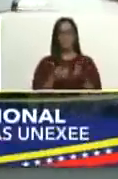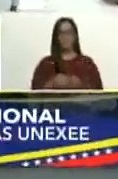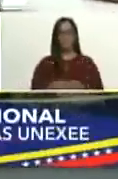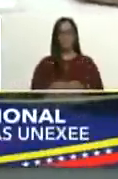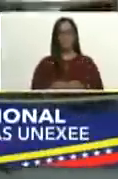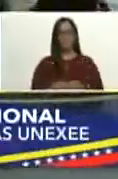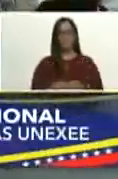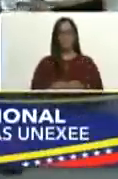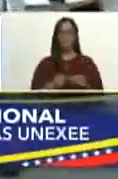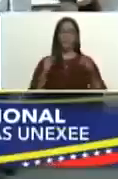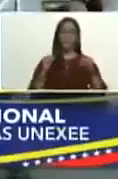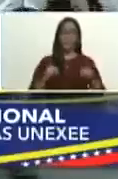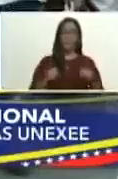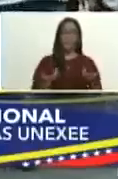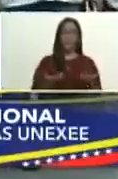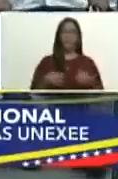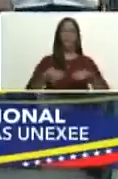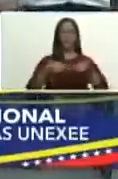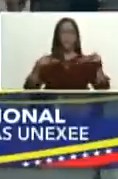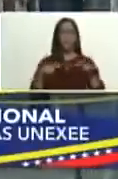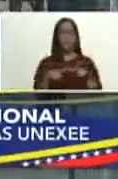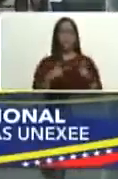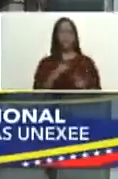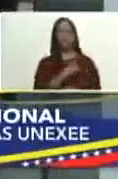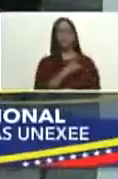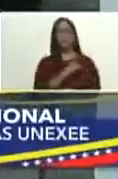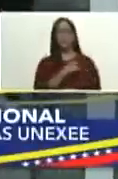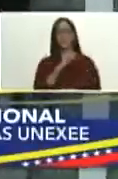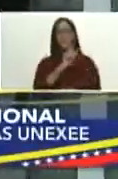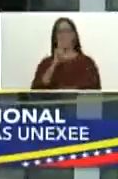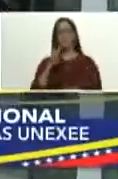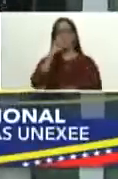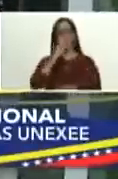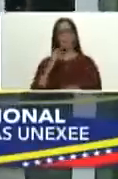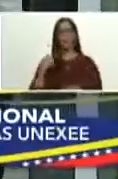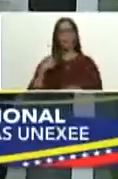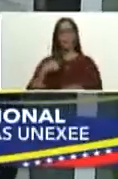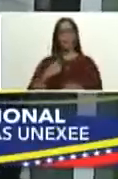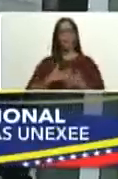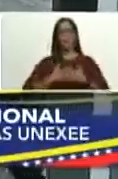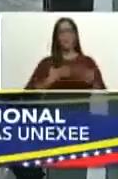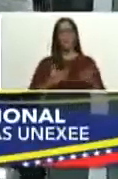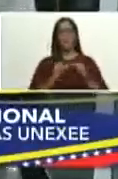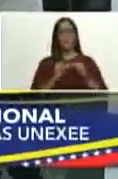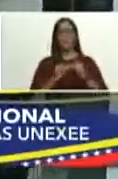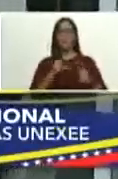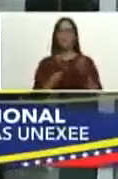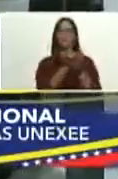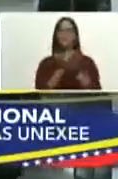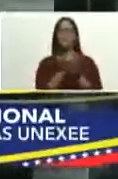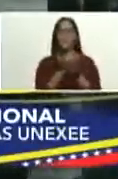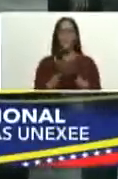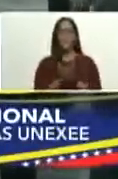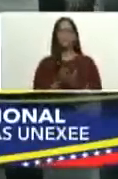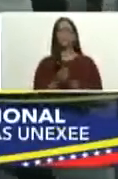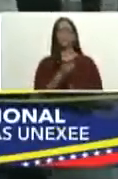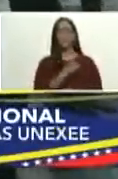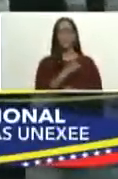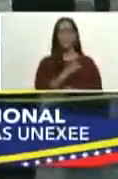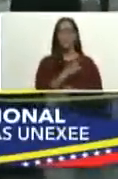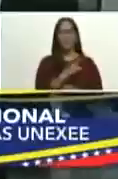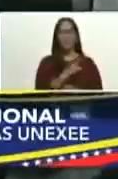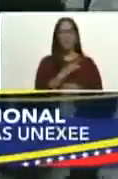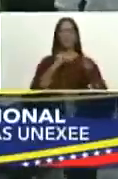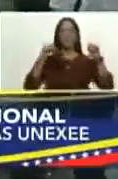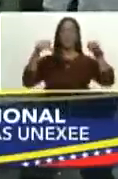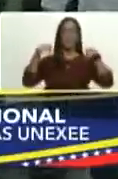Es técnico superior universitario, pero en sus 22 años no tuvo oportunidad de continuar estudios universitarios y